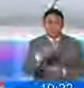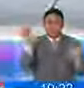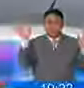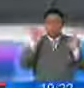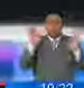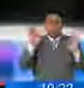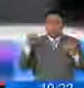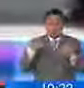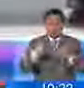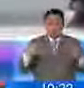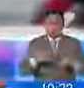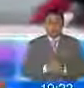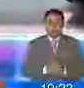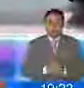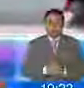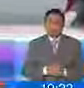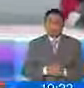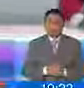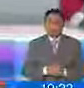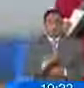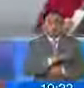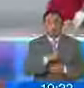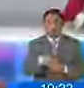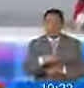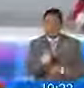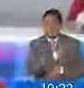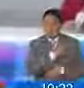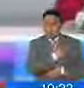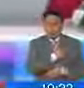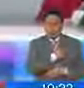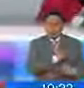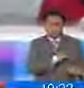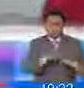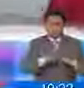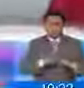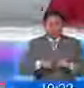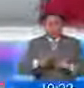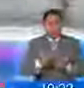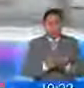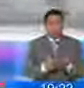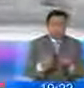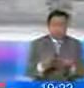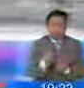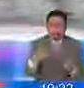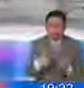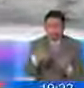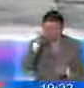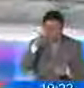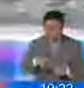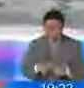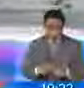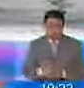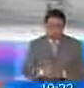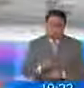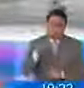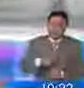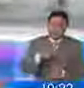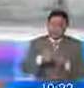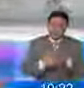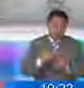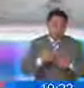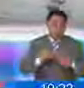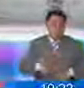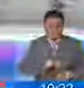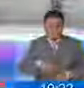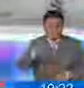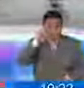eléctrica. Sí, todo es autogestión, nos reunimos entre los vecinos, nos ponemos de acuerdo. Claro que han habido inconvenientes, pero nosotros nos ponemos de